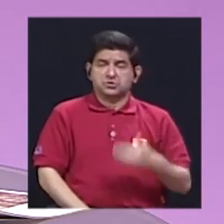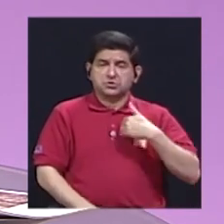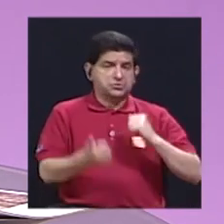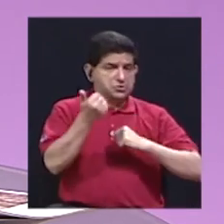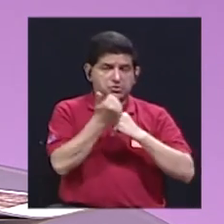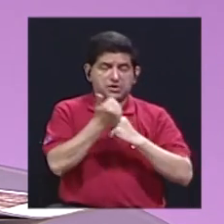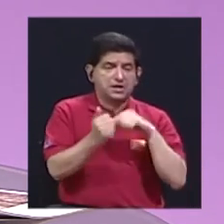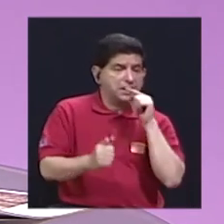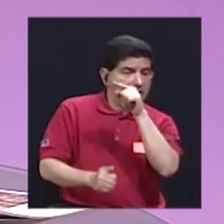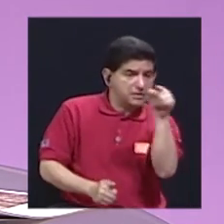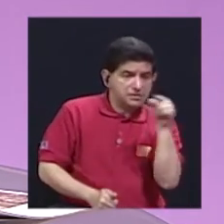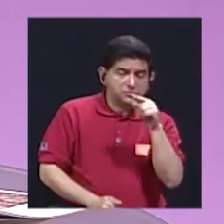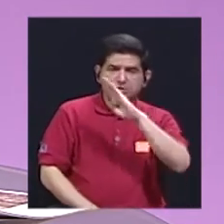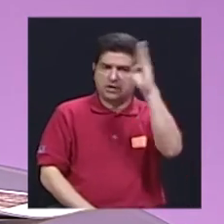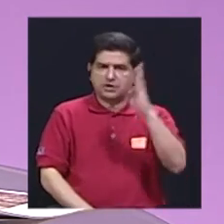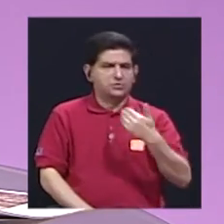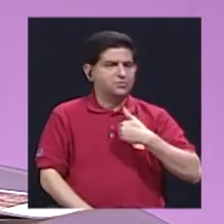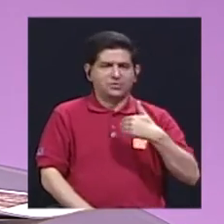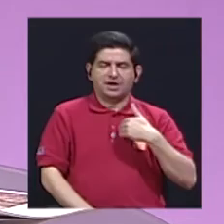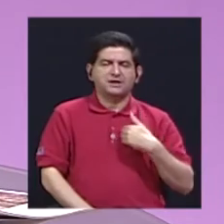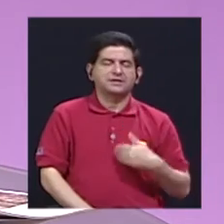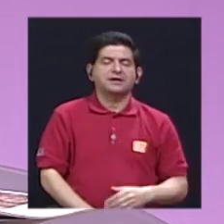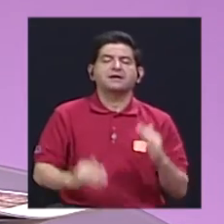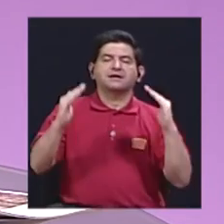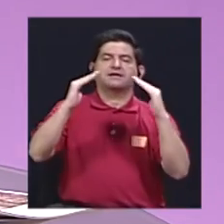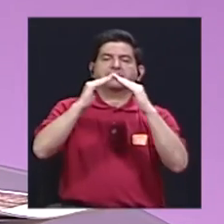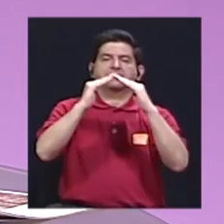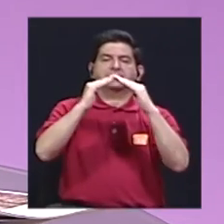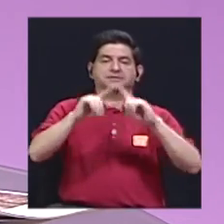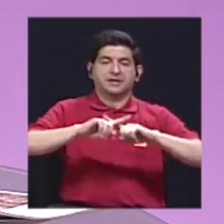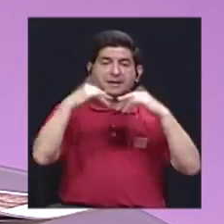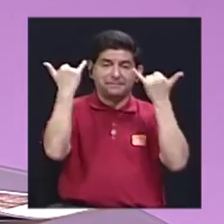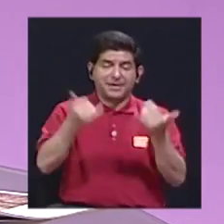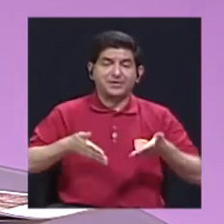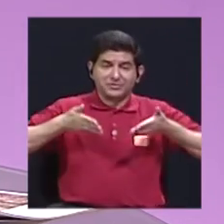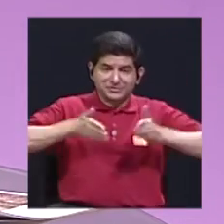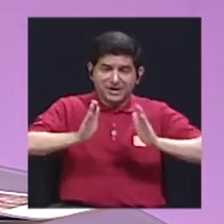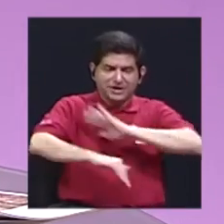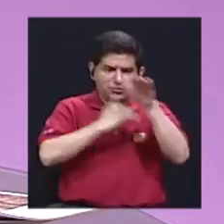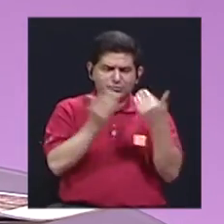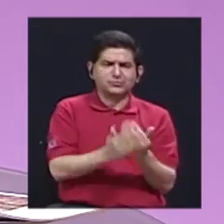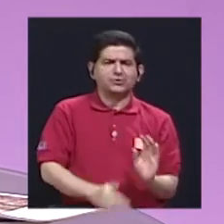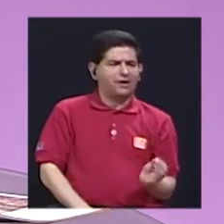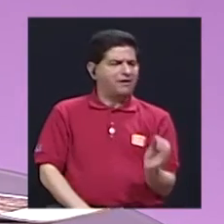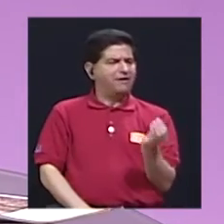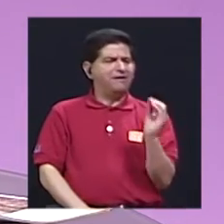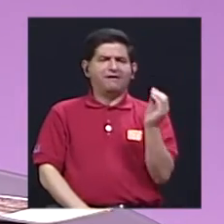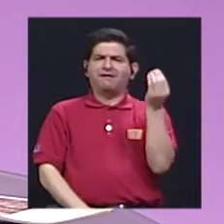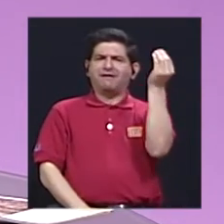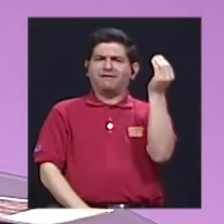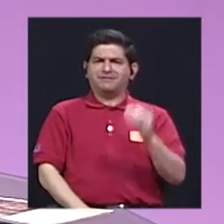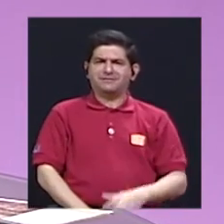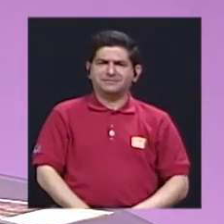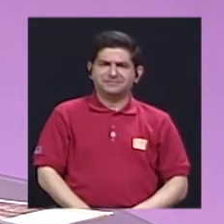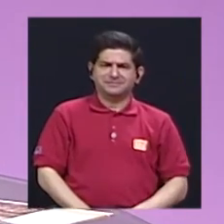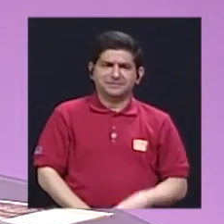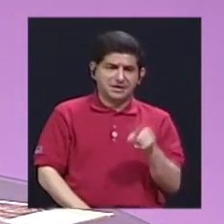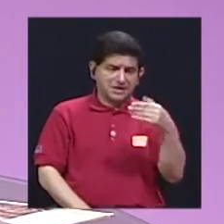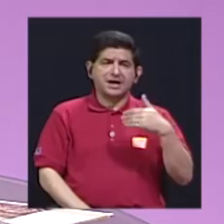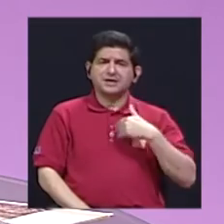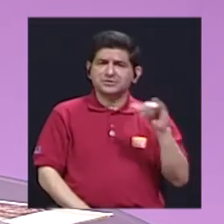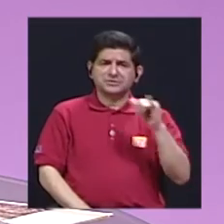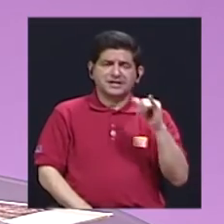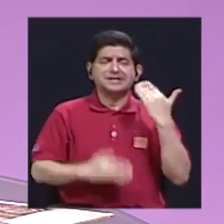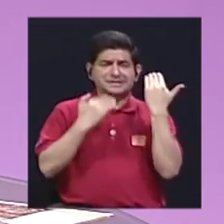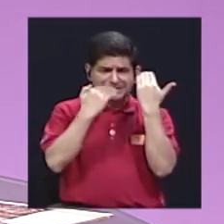el apoyo de ustedes nunca hubiésemos tenido casa pero ya nuestros hijos todos crecieron y no tienen